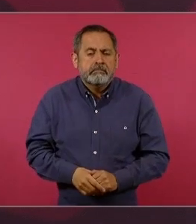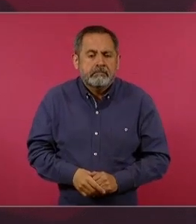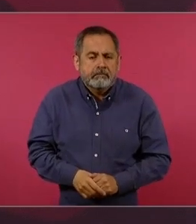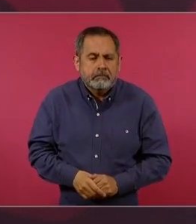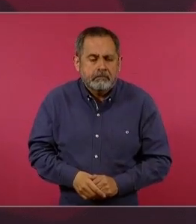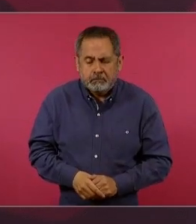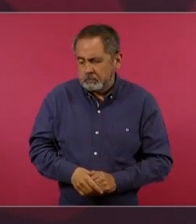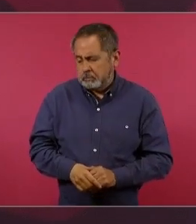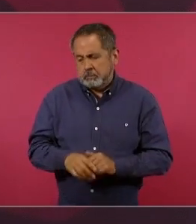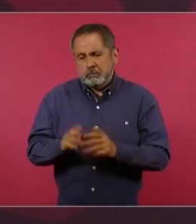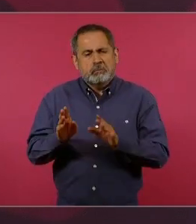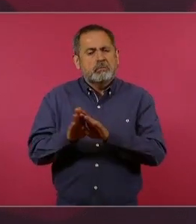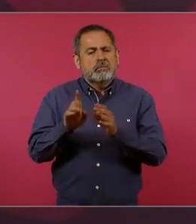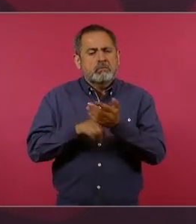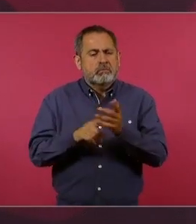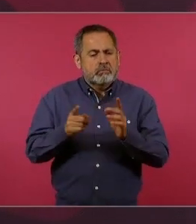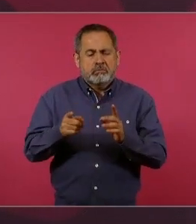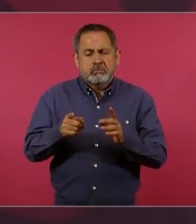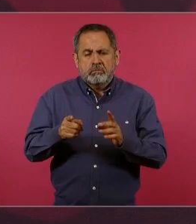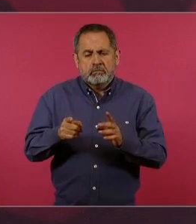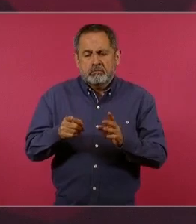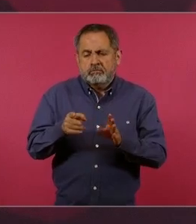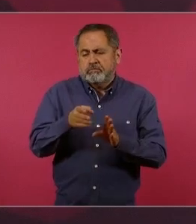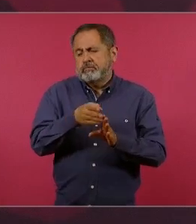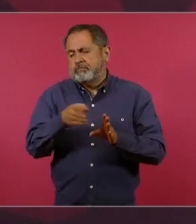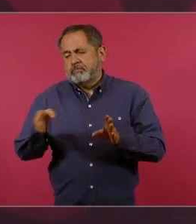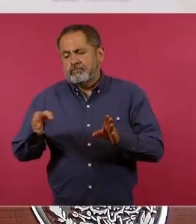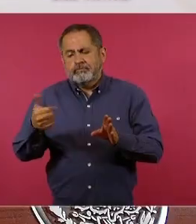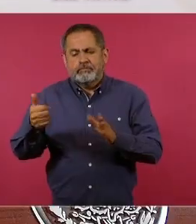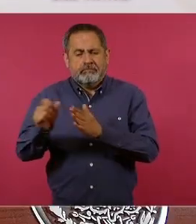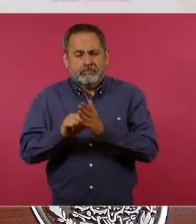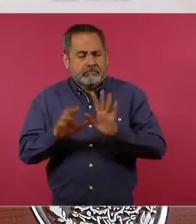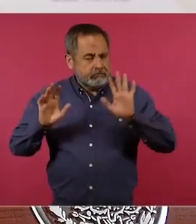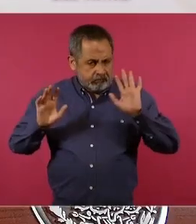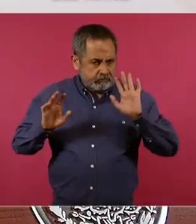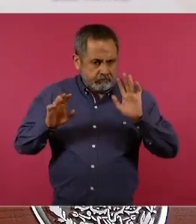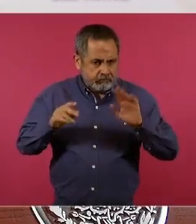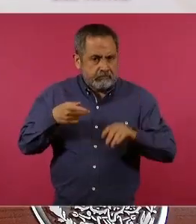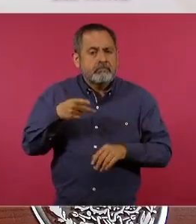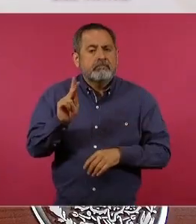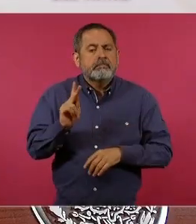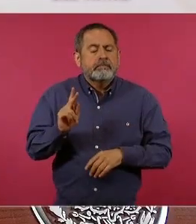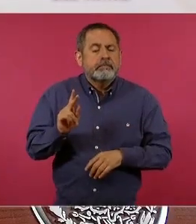o en el primer semestre, pero eso va a ayudar mucho,